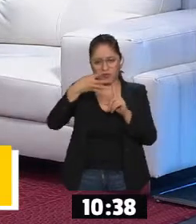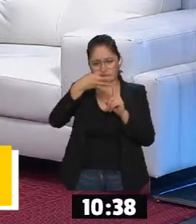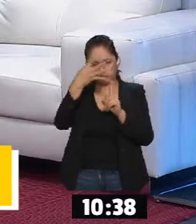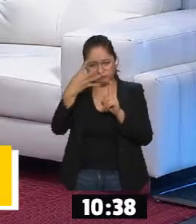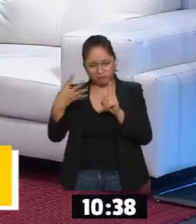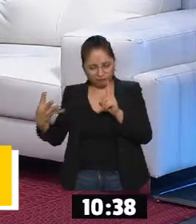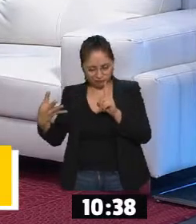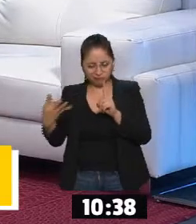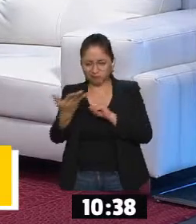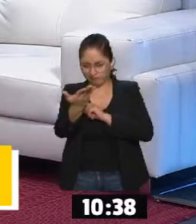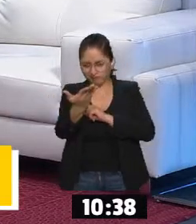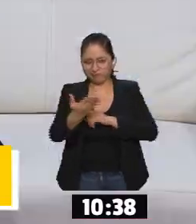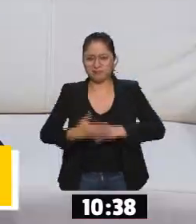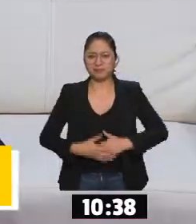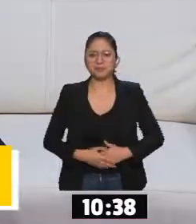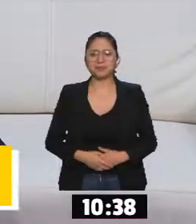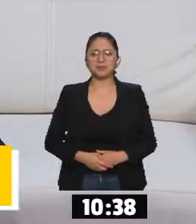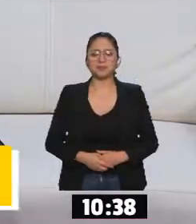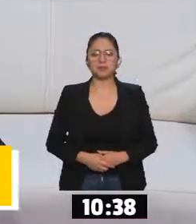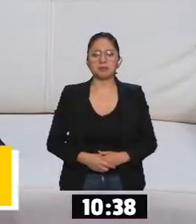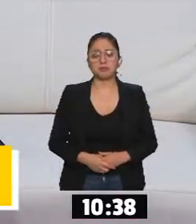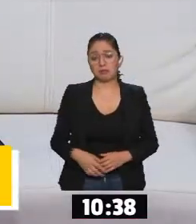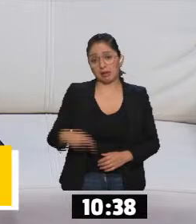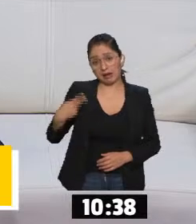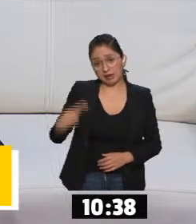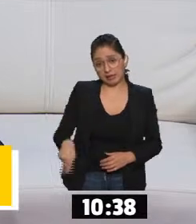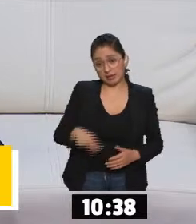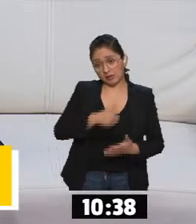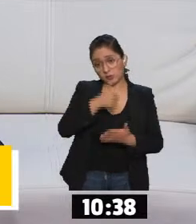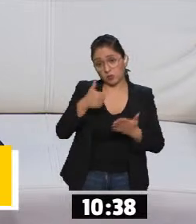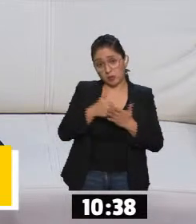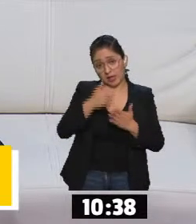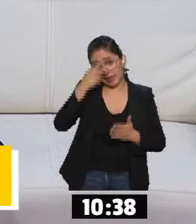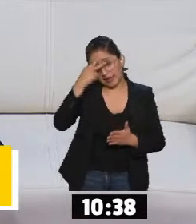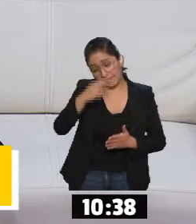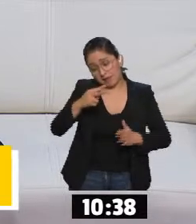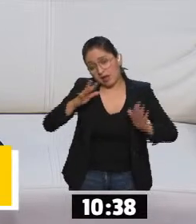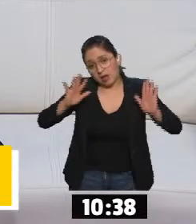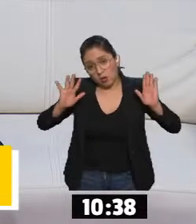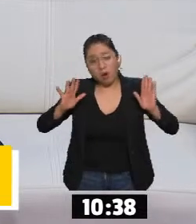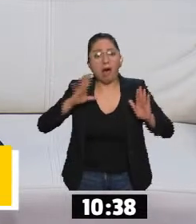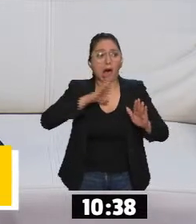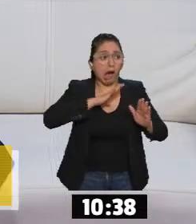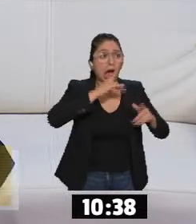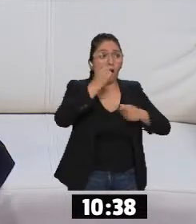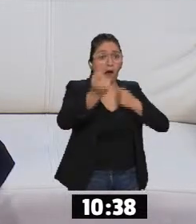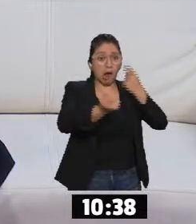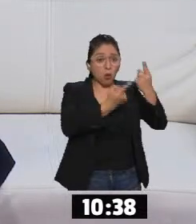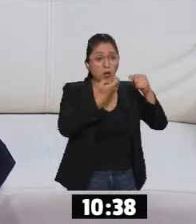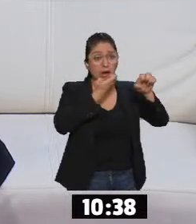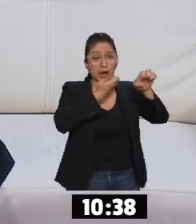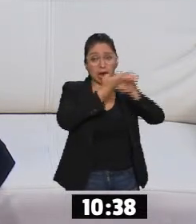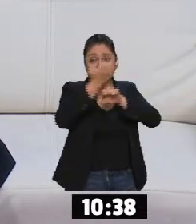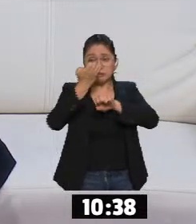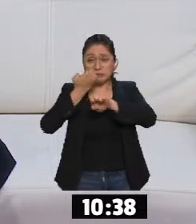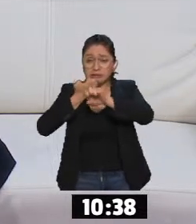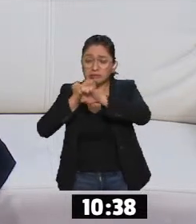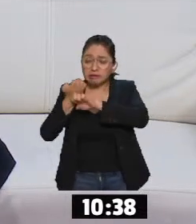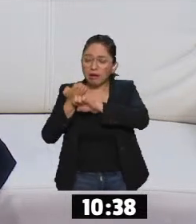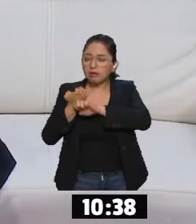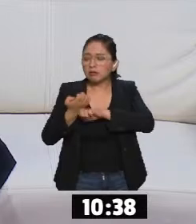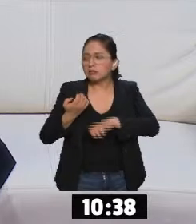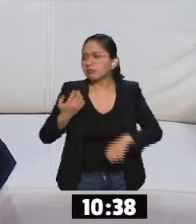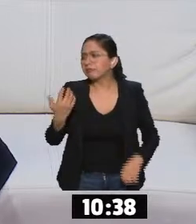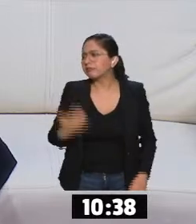Platícanos. En la Ciudad de México. Así es. Por lo menos aquí. Sí, no, porque hay estados, señora. Pero y además hay sus asegúnes en